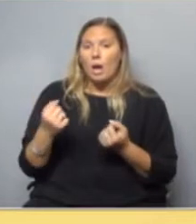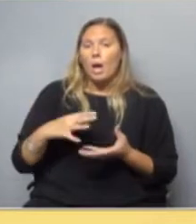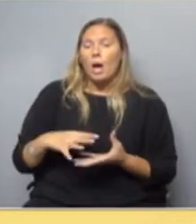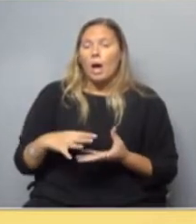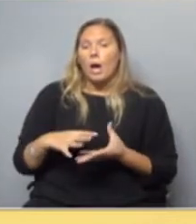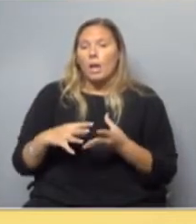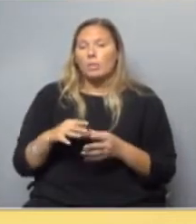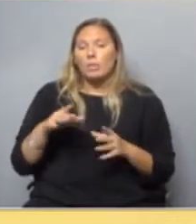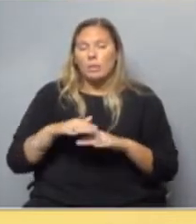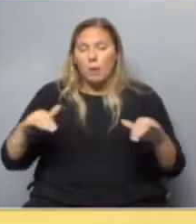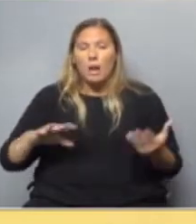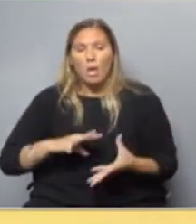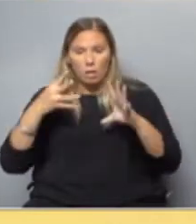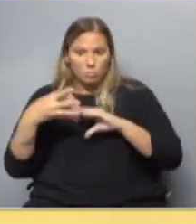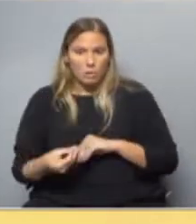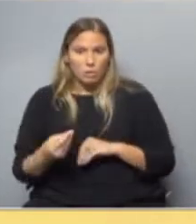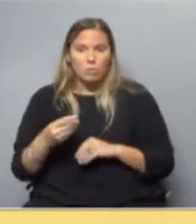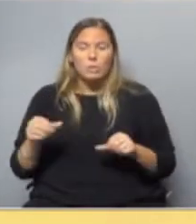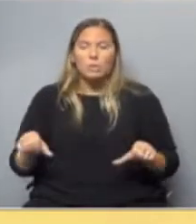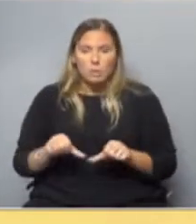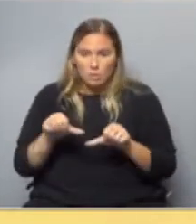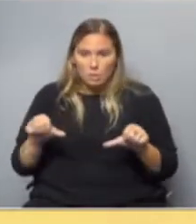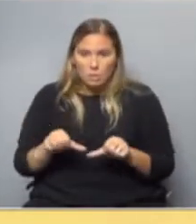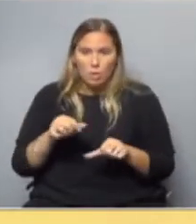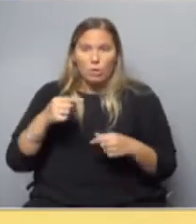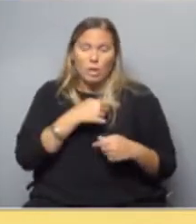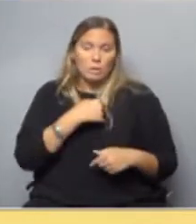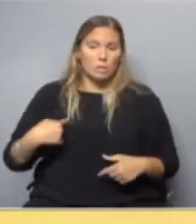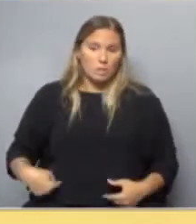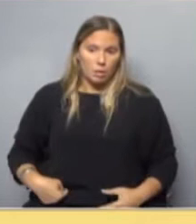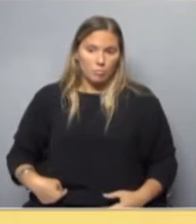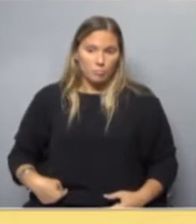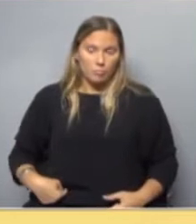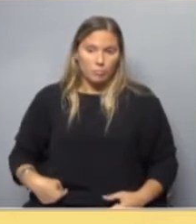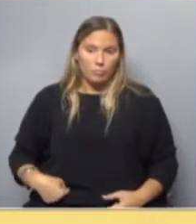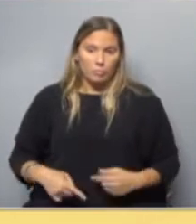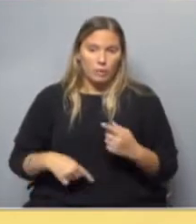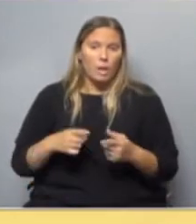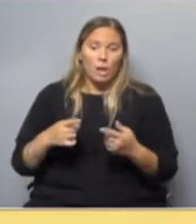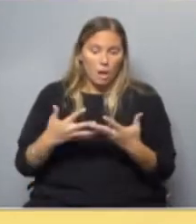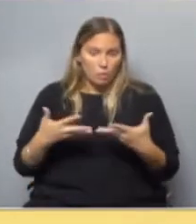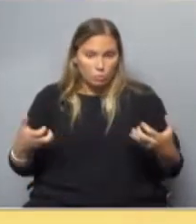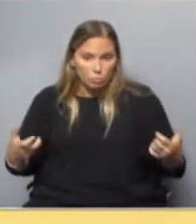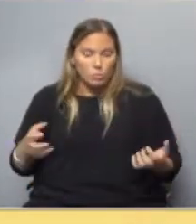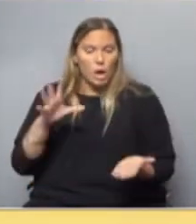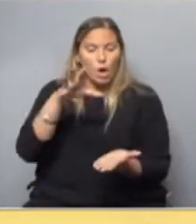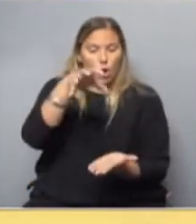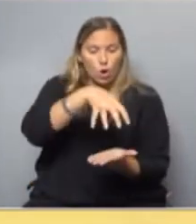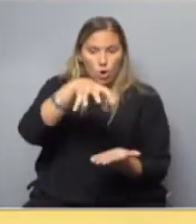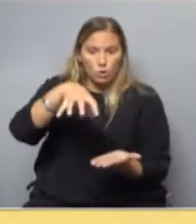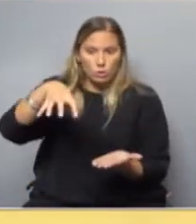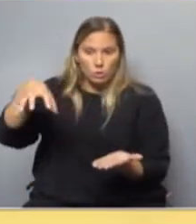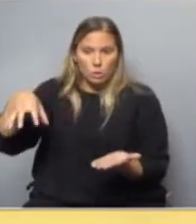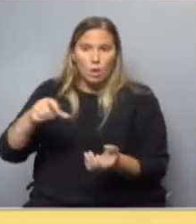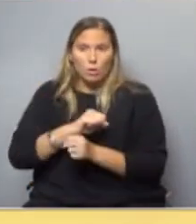¿sí? Y se fabricaron completamente en China. Tanto la estructura como los contenedores se planificaron de manera que